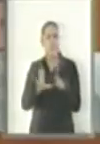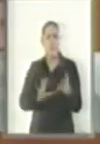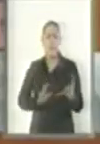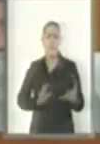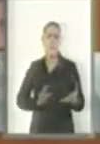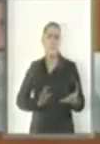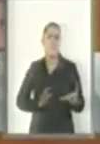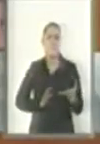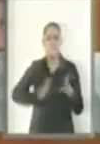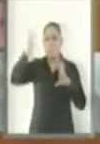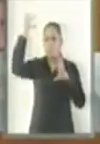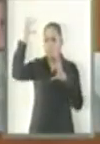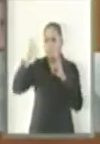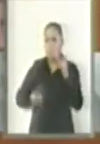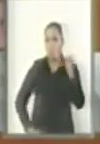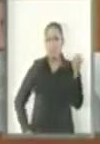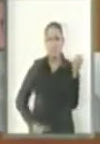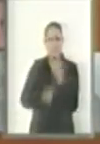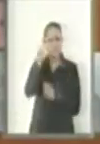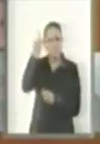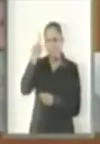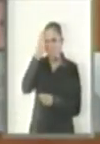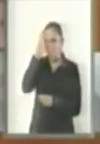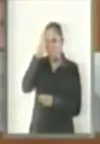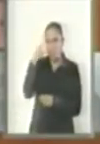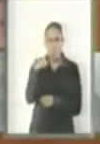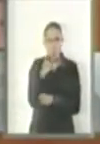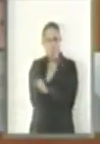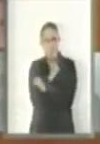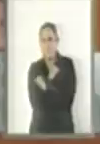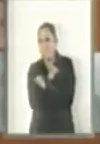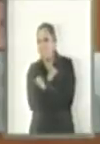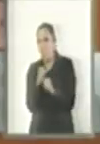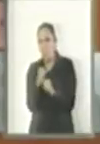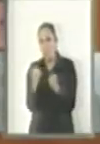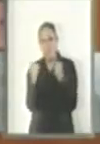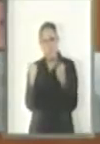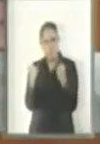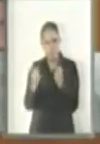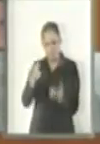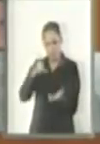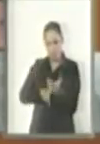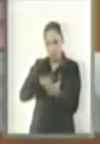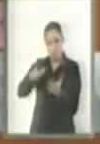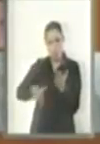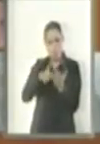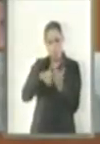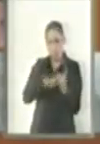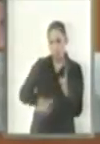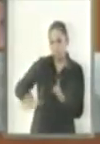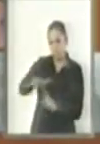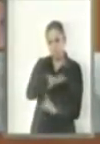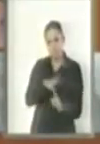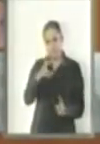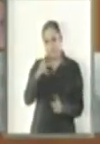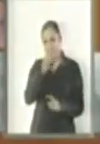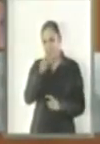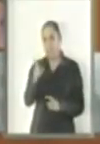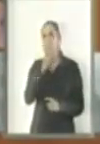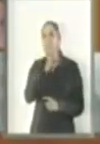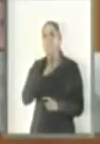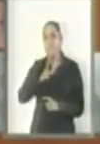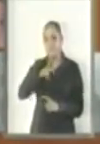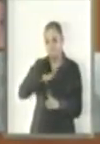accidente, ocasionando una fuerte explosión dentro de las instalaciones de lo que fue el complejo